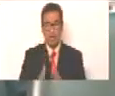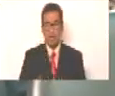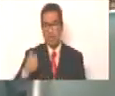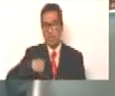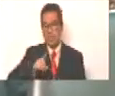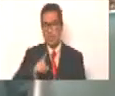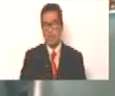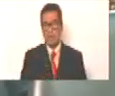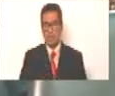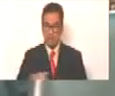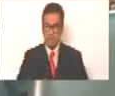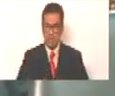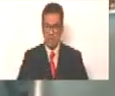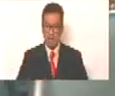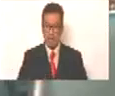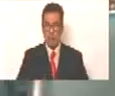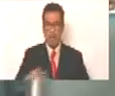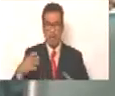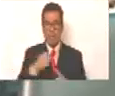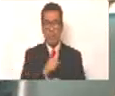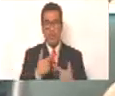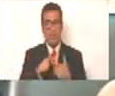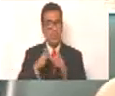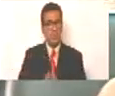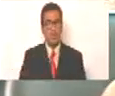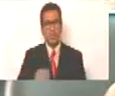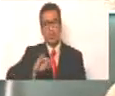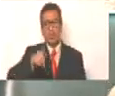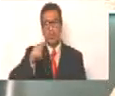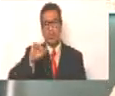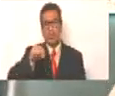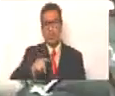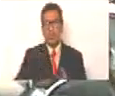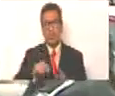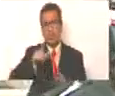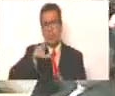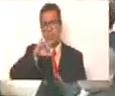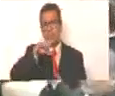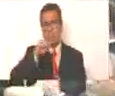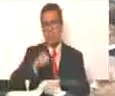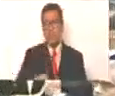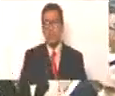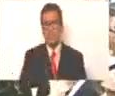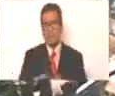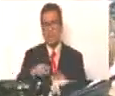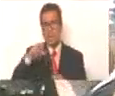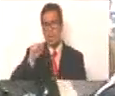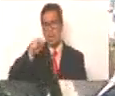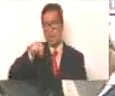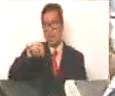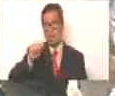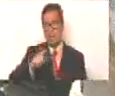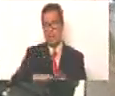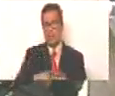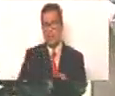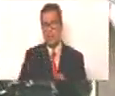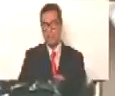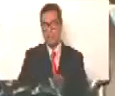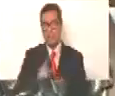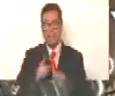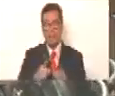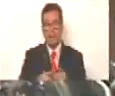sacrificio para lograr la libertad, como Joaquina Sánchez de España, Luisa Cáceres de Arismendi, Ana María Campos, y como aquellas como